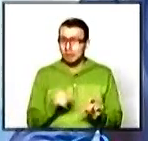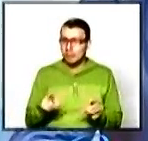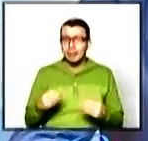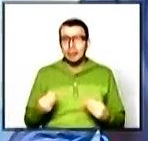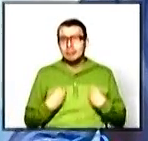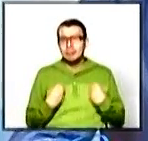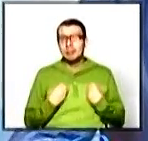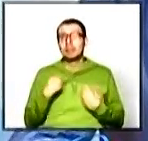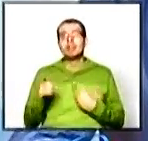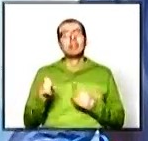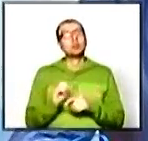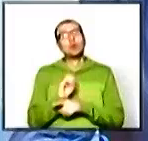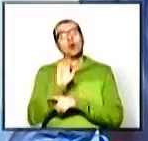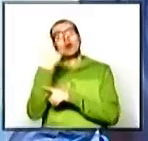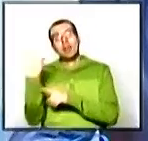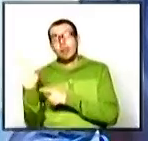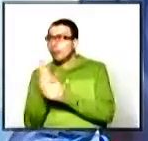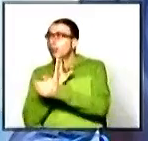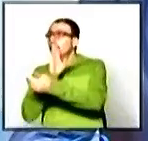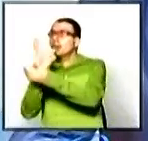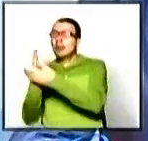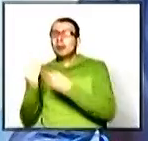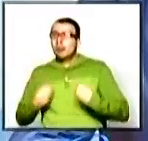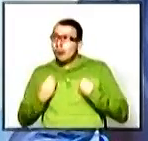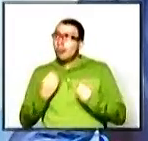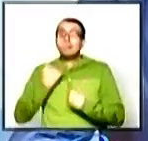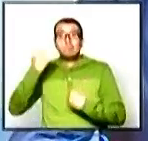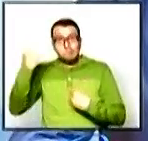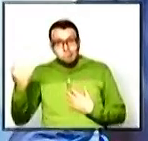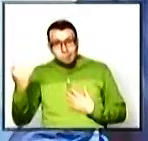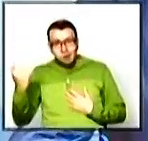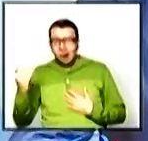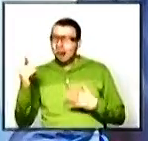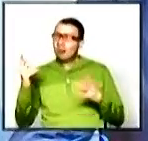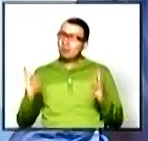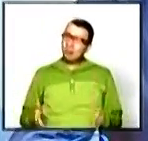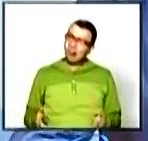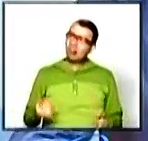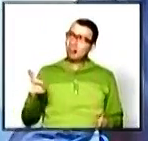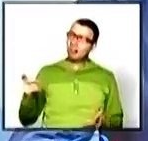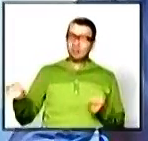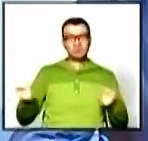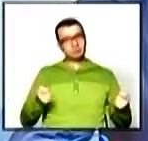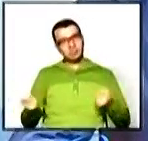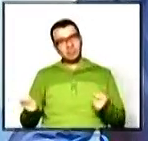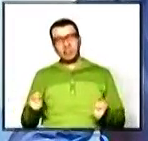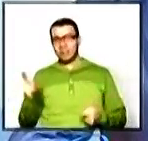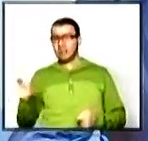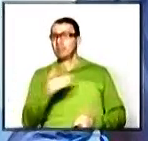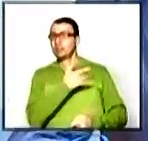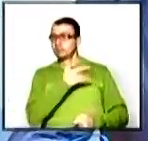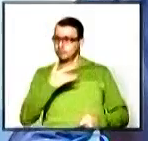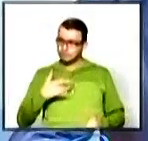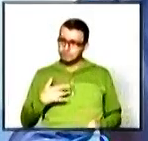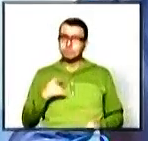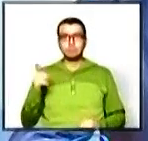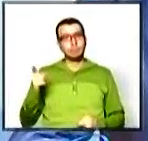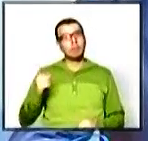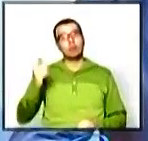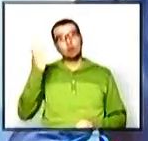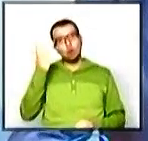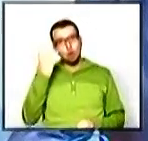el Oriente, uno se da cuenta que son técnicas terapéuticas que se utilizan a